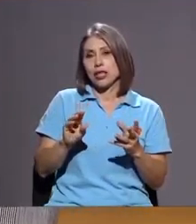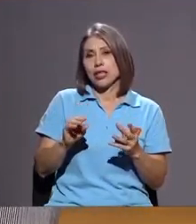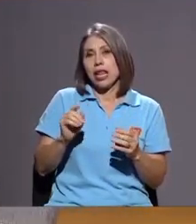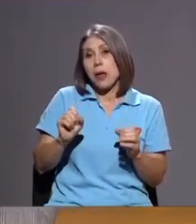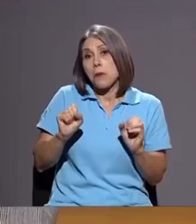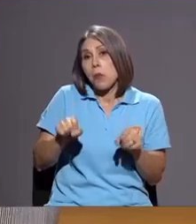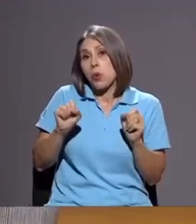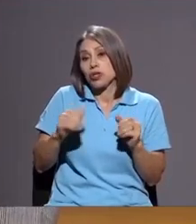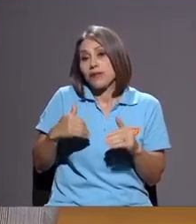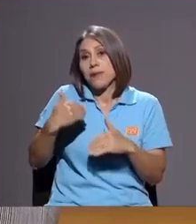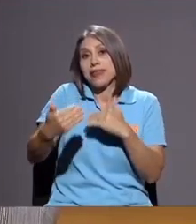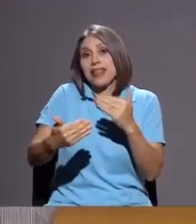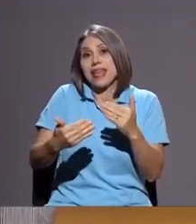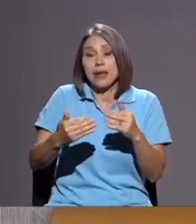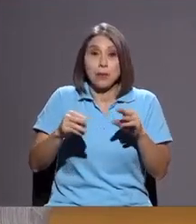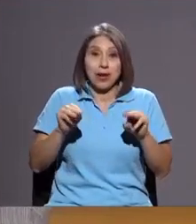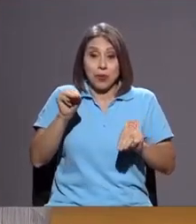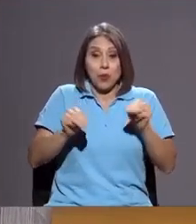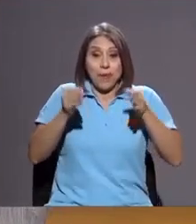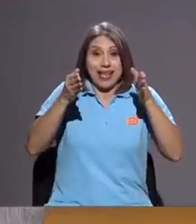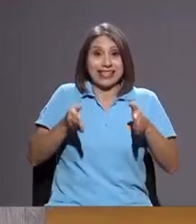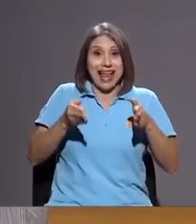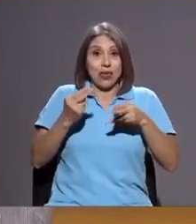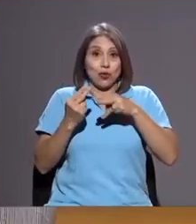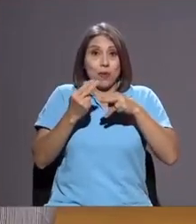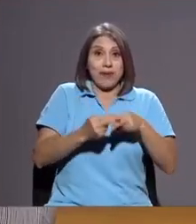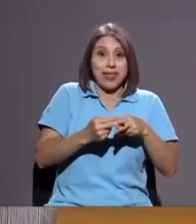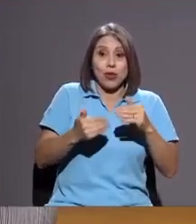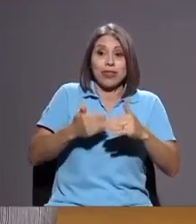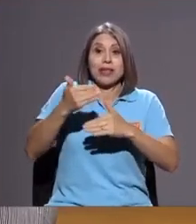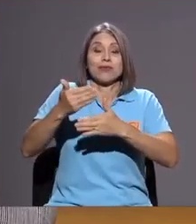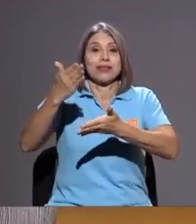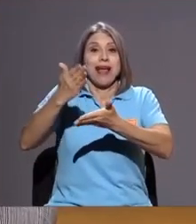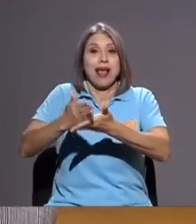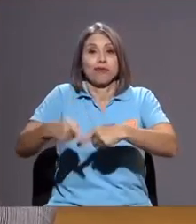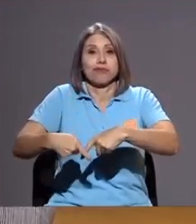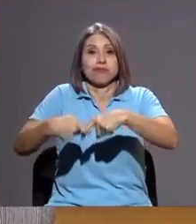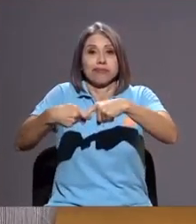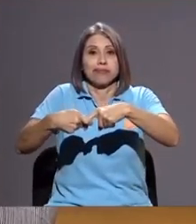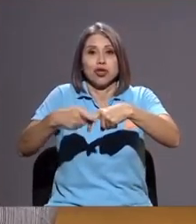eventual cesamiento, el nombramiento de los magistrados, está el tema de la